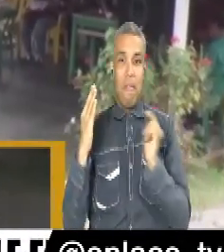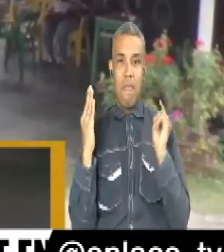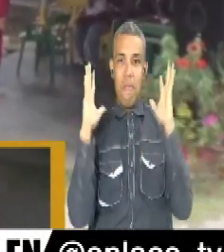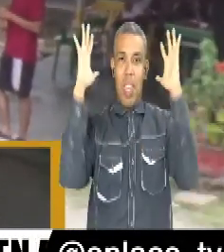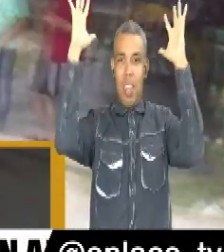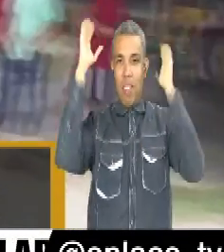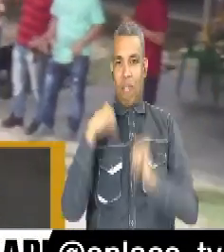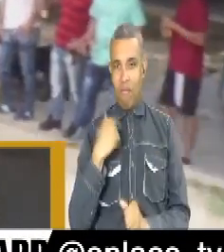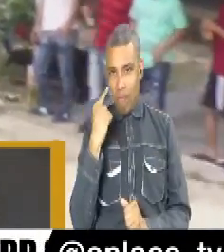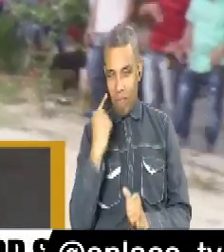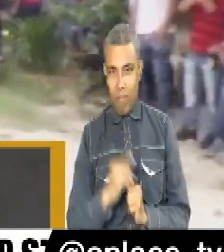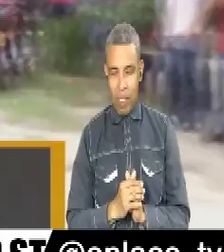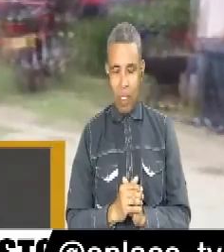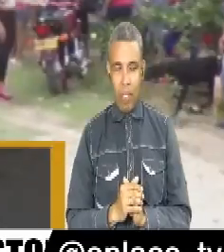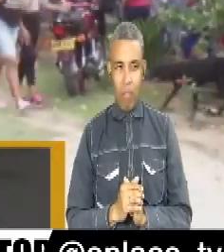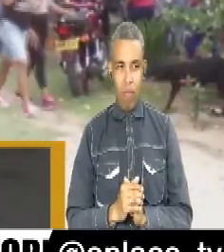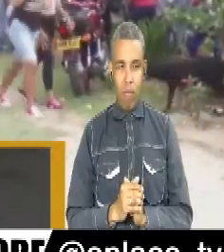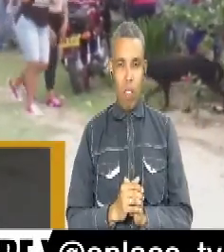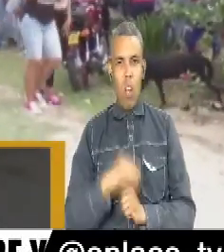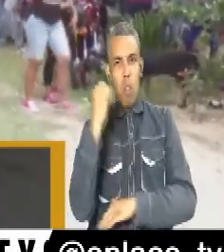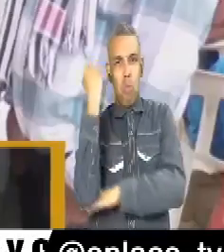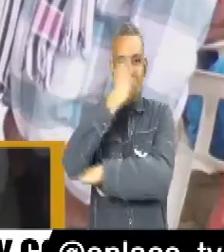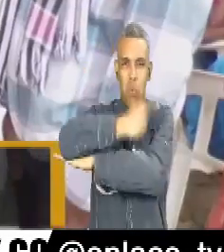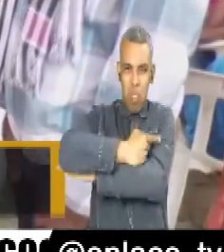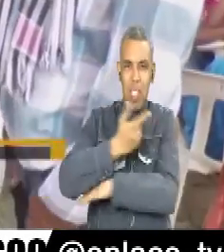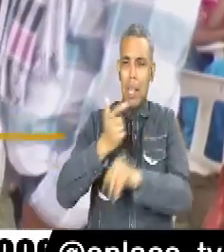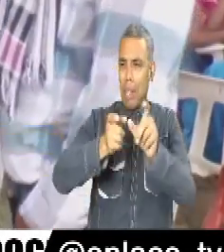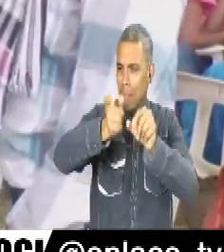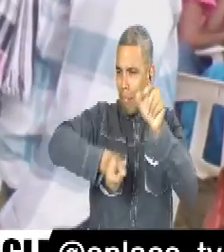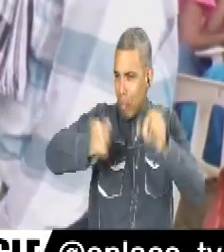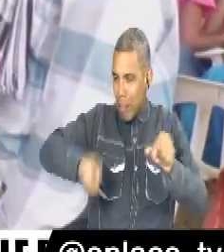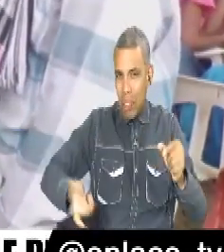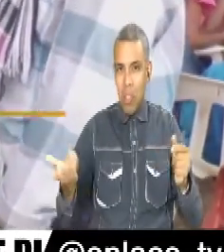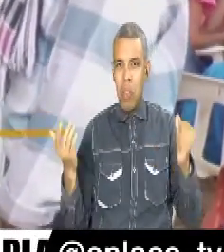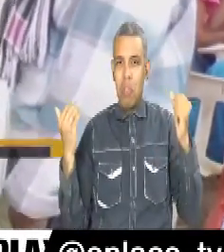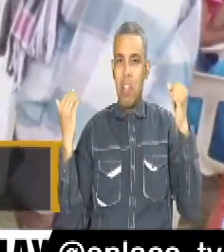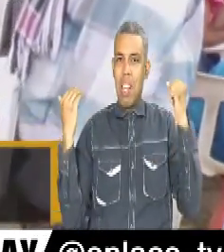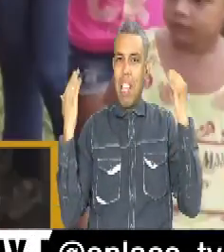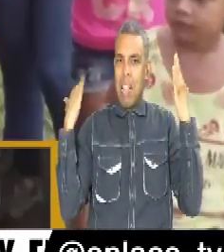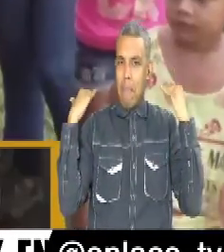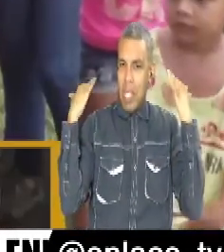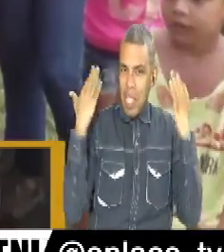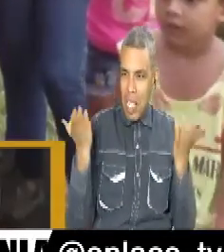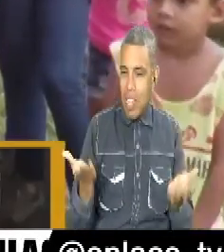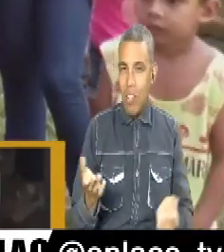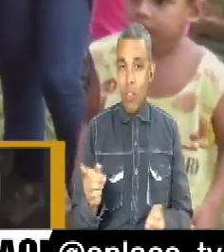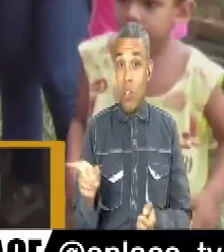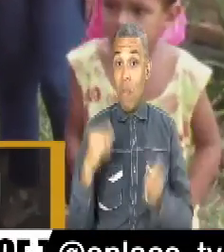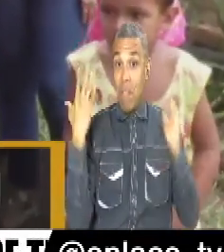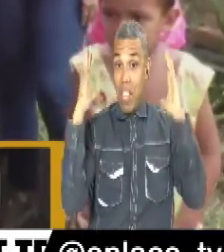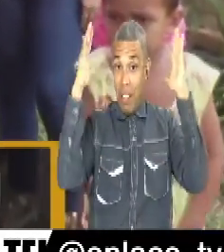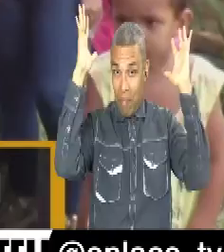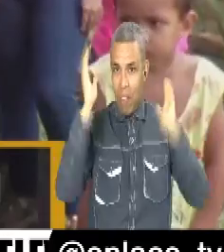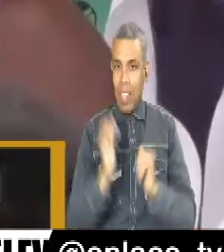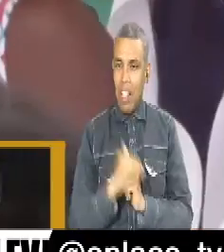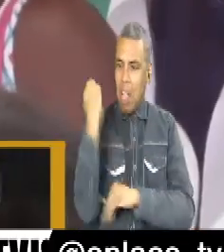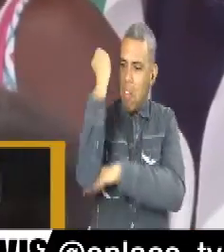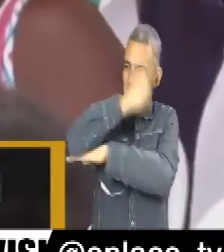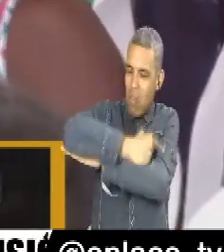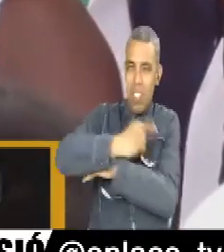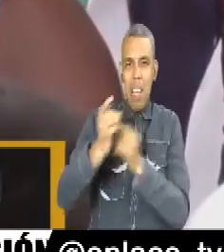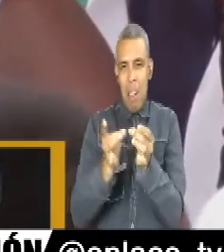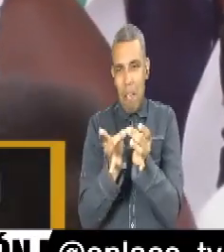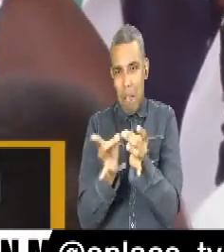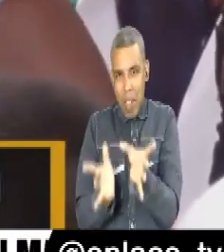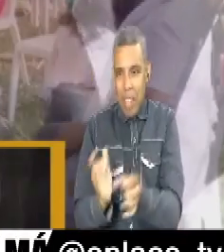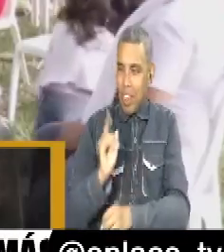de Barranca Bermeja fue celebrado el Día del Campesino el pasado domingo con una programación variada en cada uno de ellos. Los hombres del campo mostraron su complacencia por la celebración